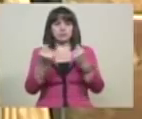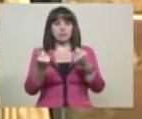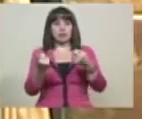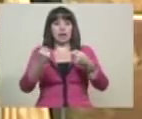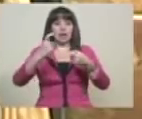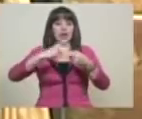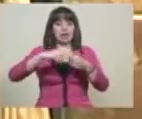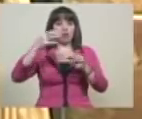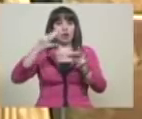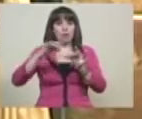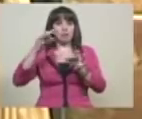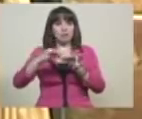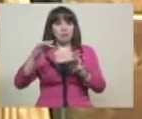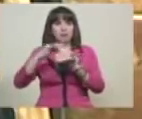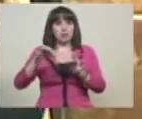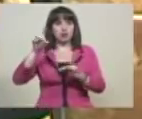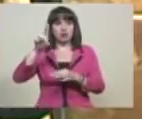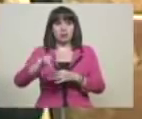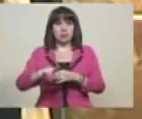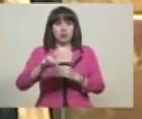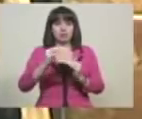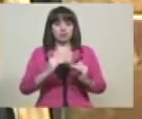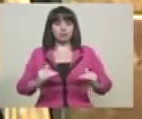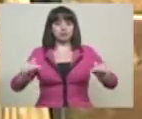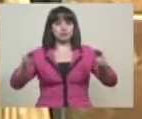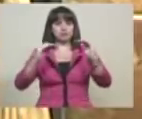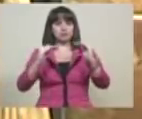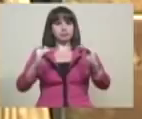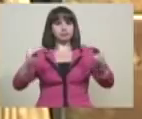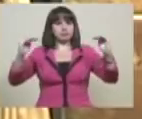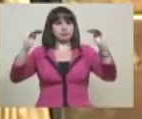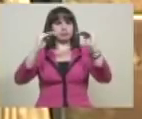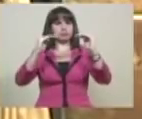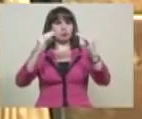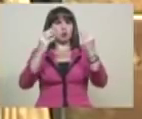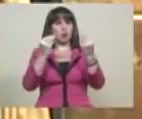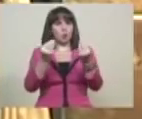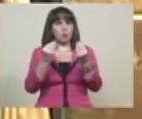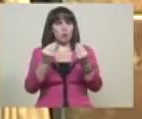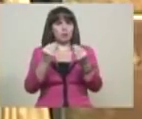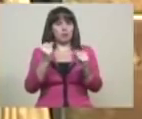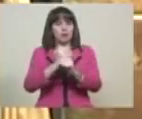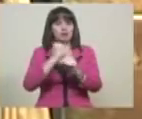anclado al petro, y fluctuará también con